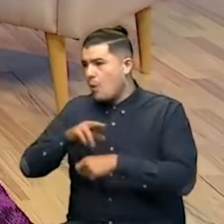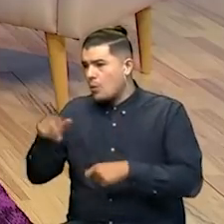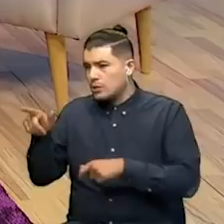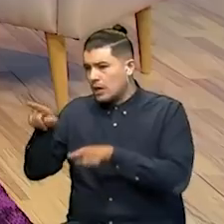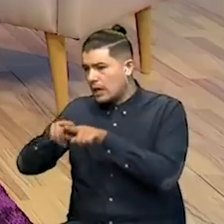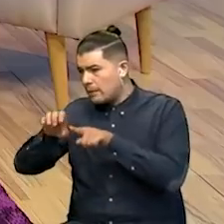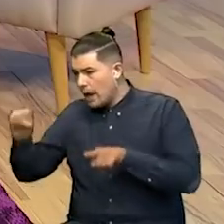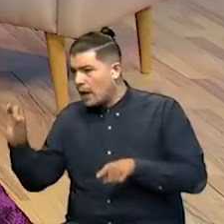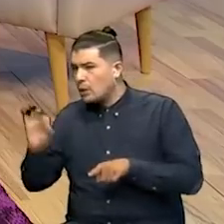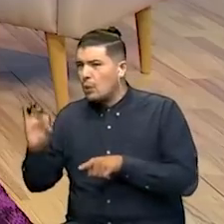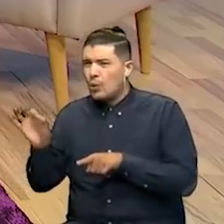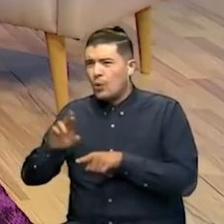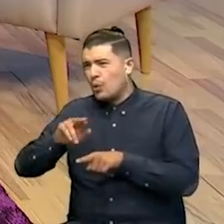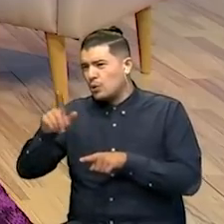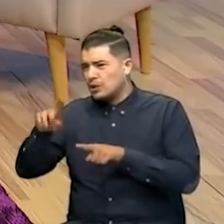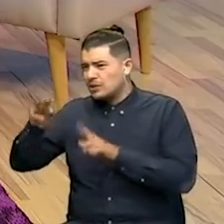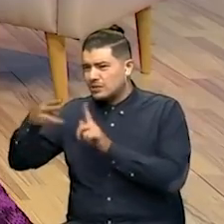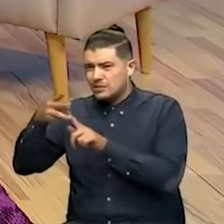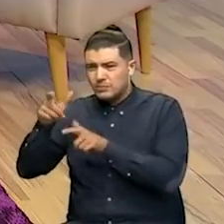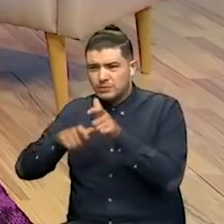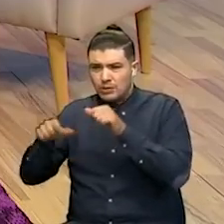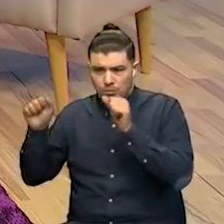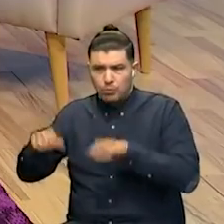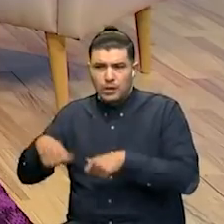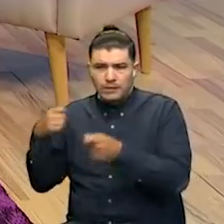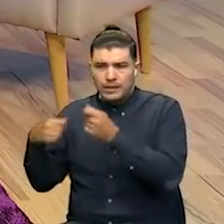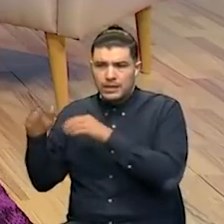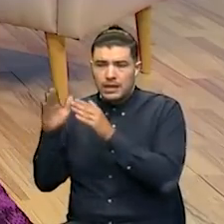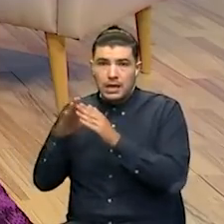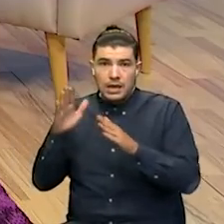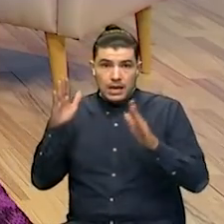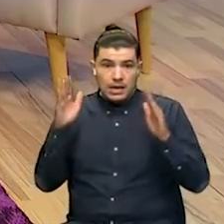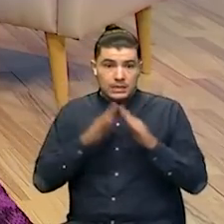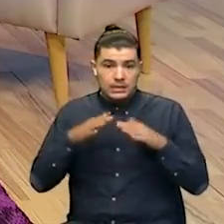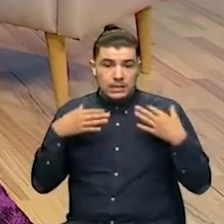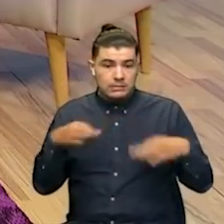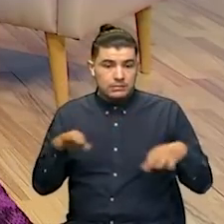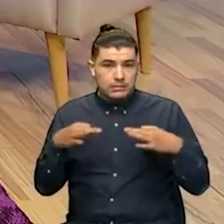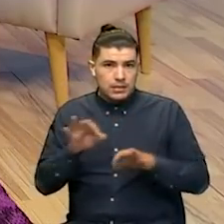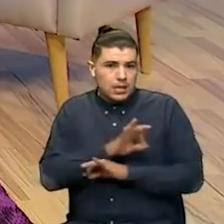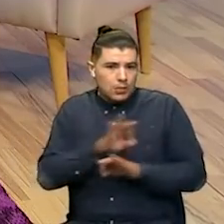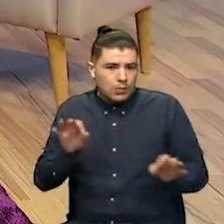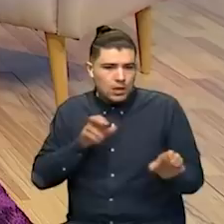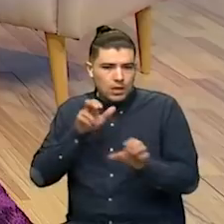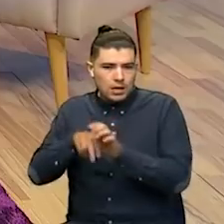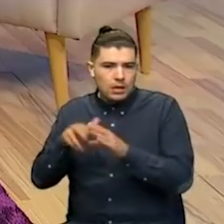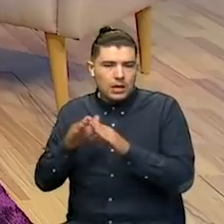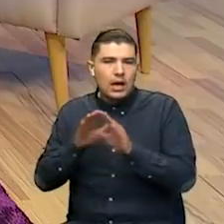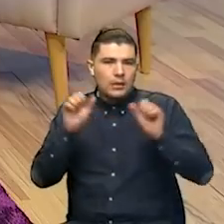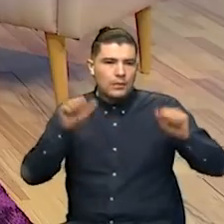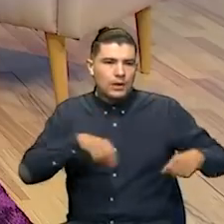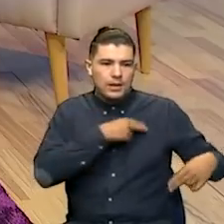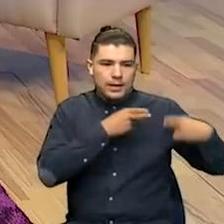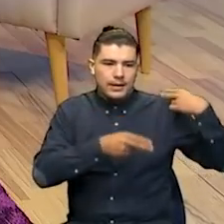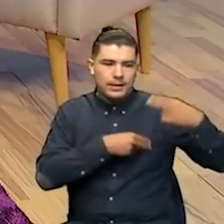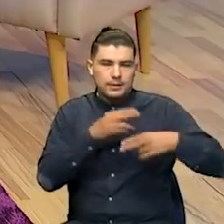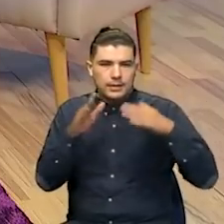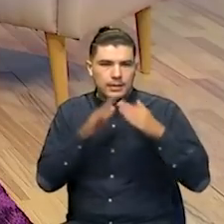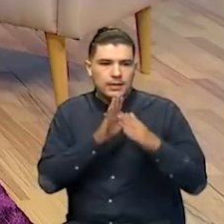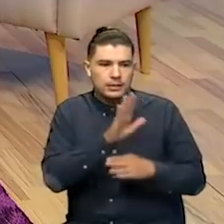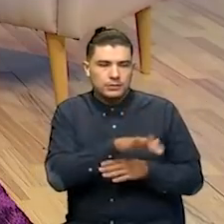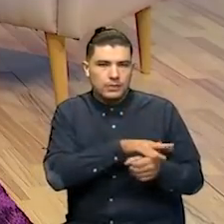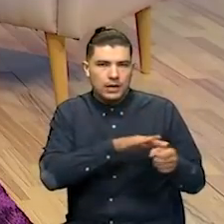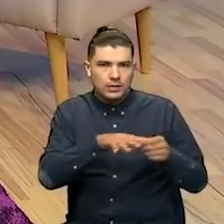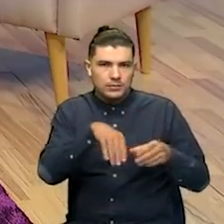un hermano o a un tercero para que ella quede libre, no figure en ninguna escritura y así pueda adquirir el predio